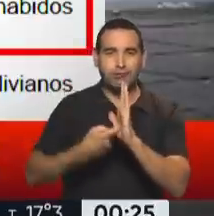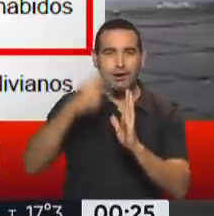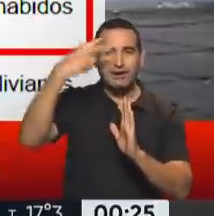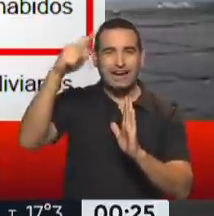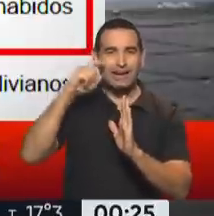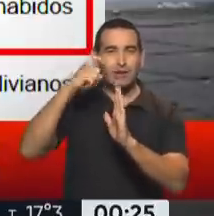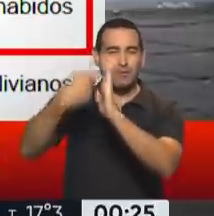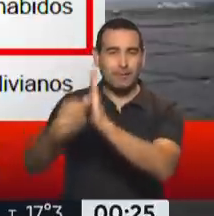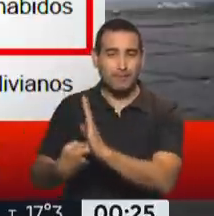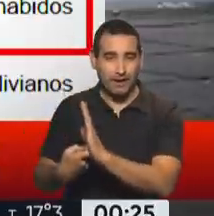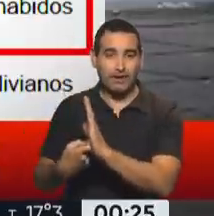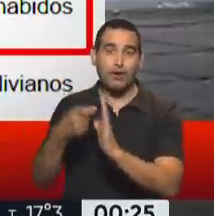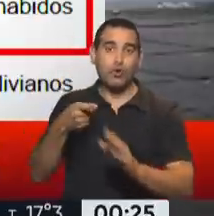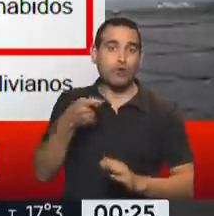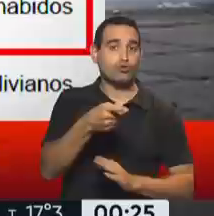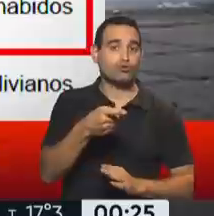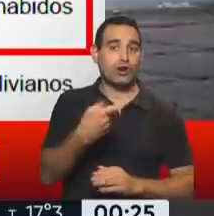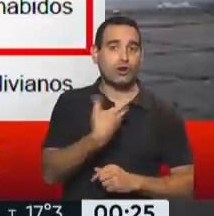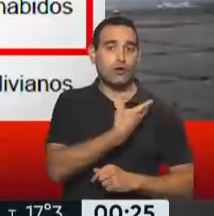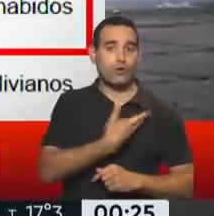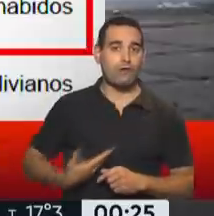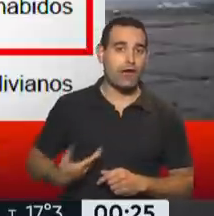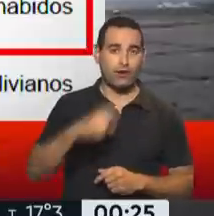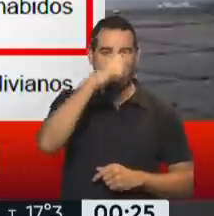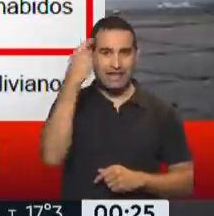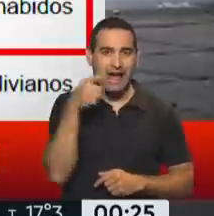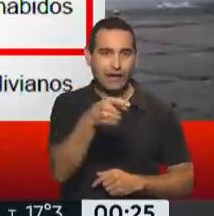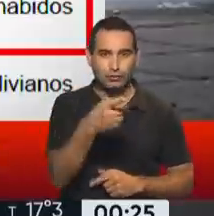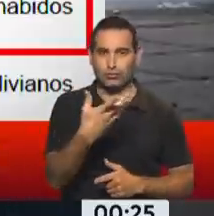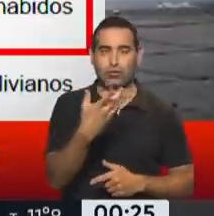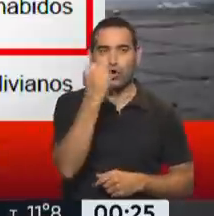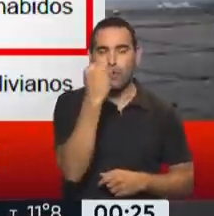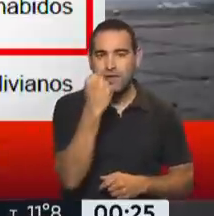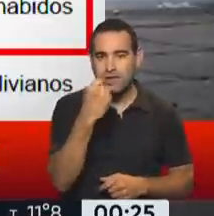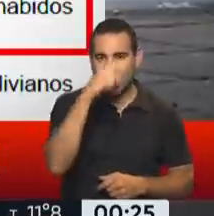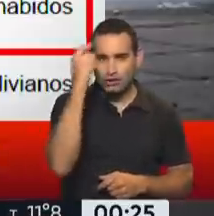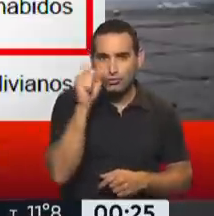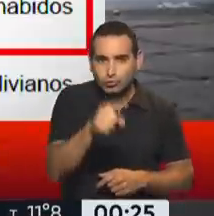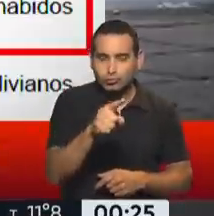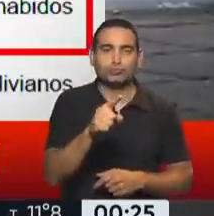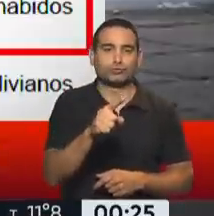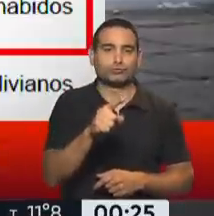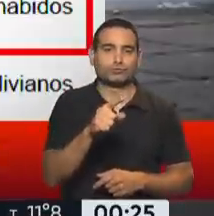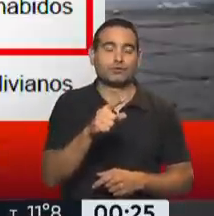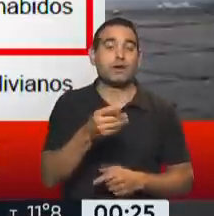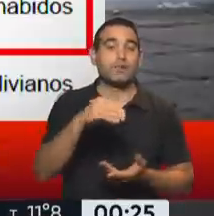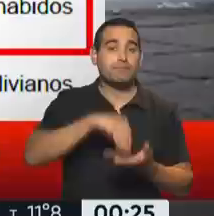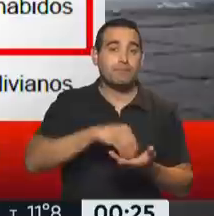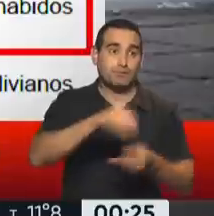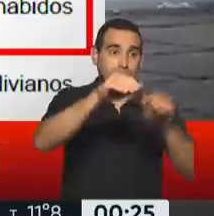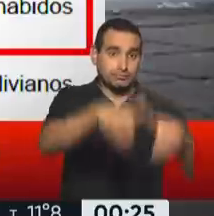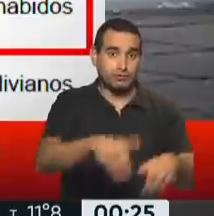la seguridad del Estado, la fe pública, la economía nacional, y habla de la posibilidad de